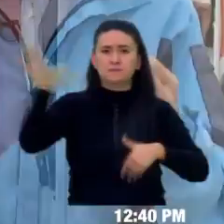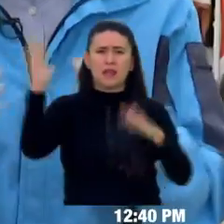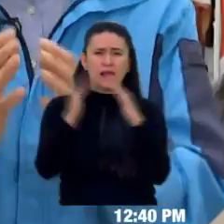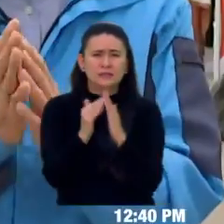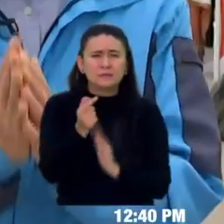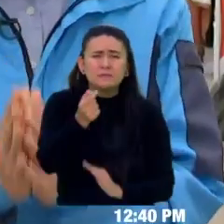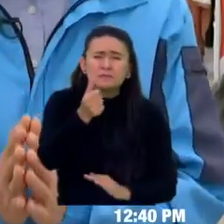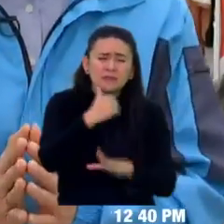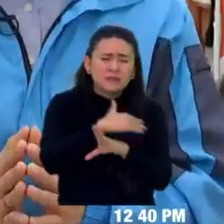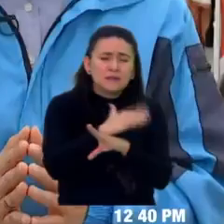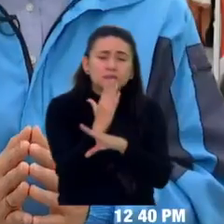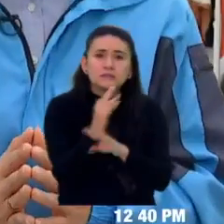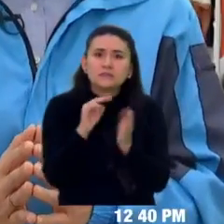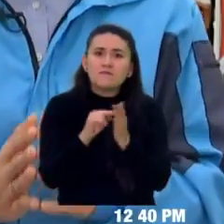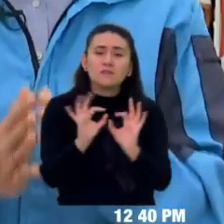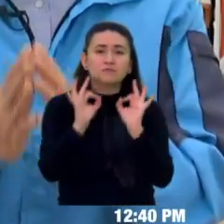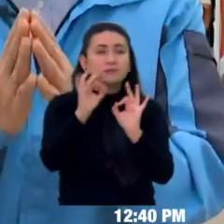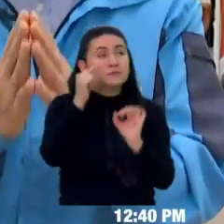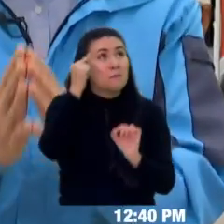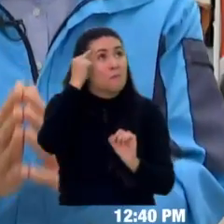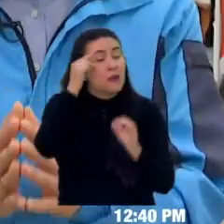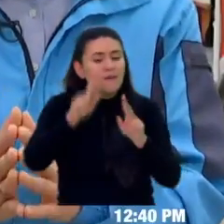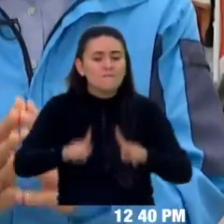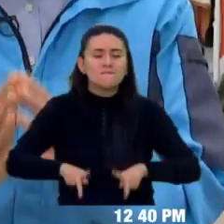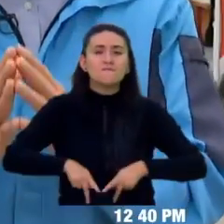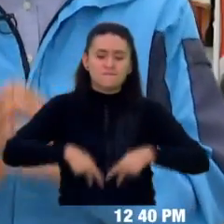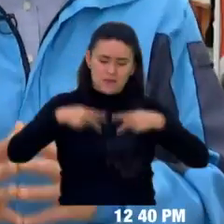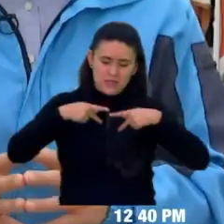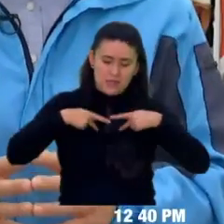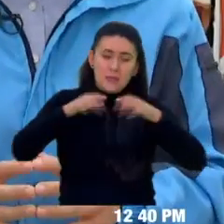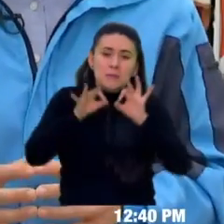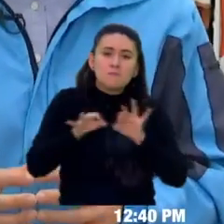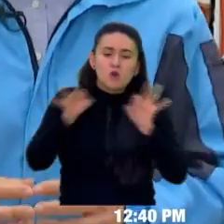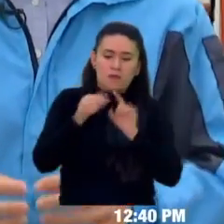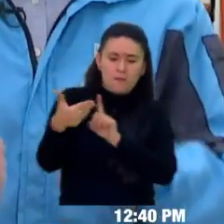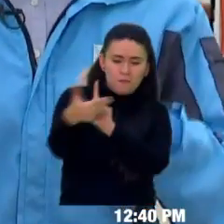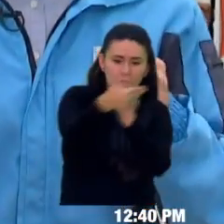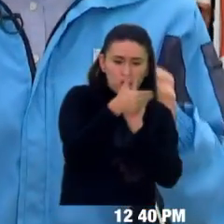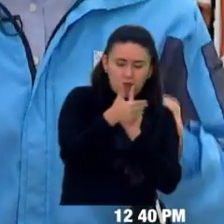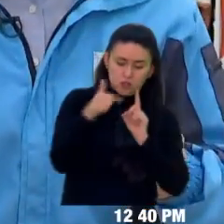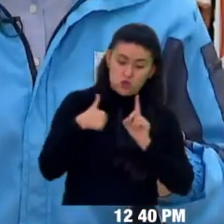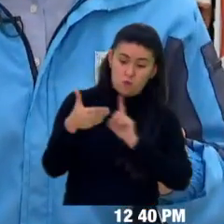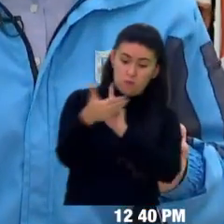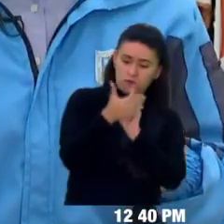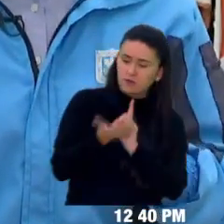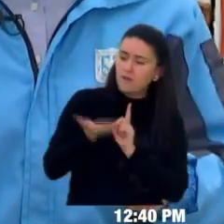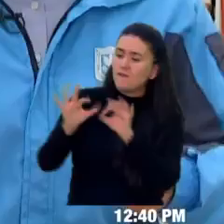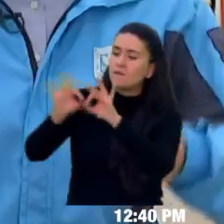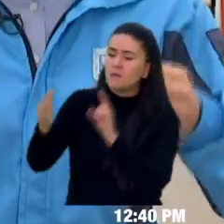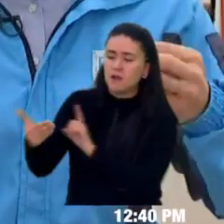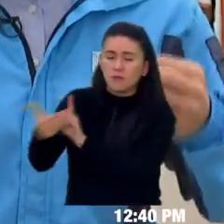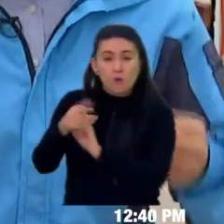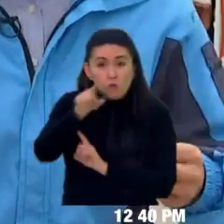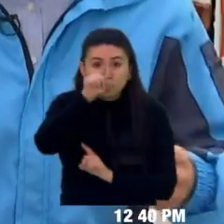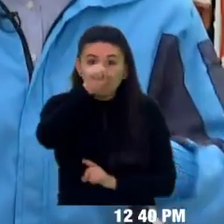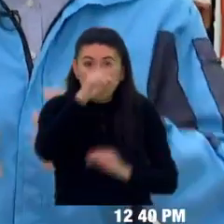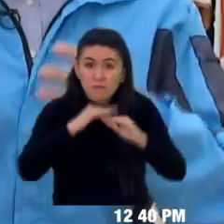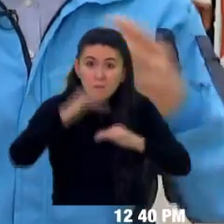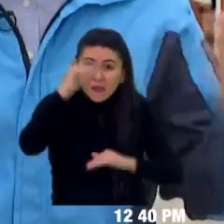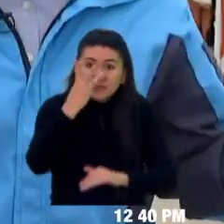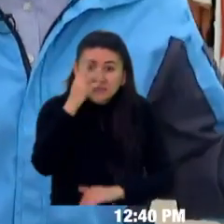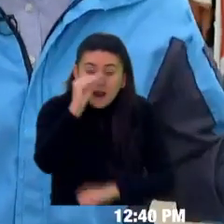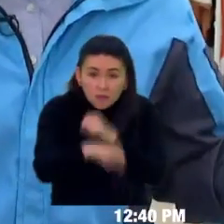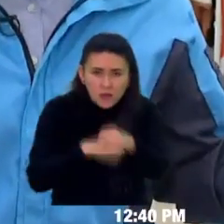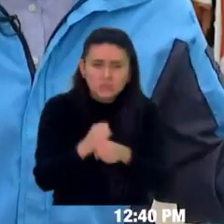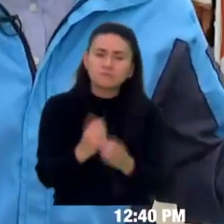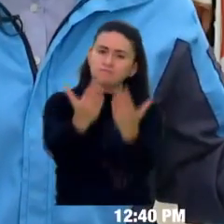día mejor invertido de su vida, es el que más va a proteger su vida y la de los demás. Si usted es mayor de 30 años, por favor, venga a cualquiera